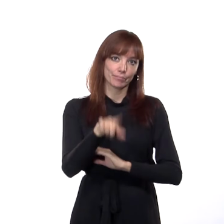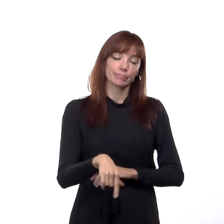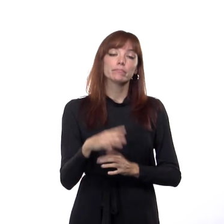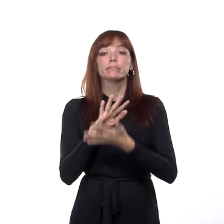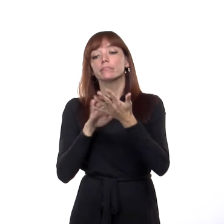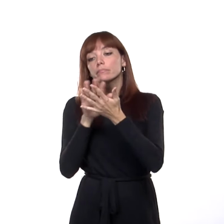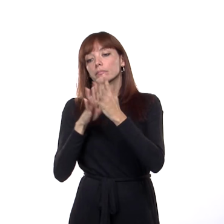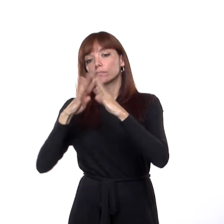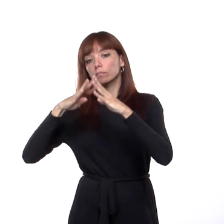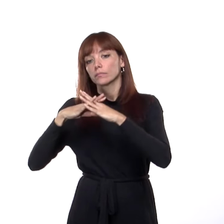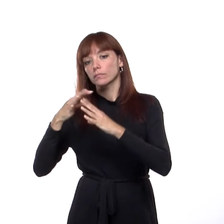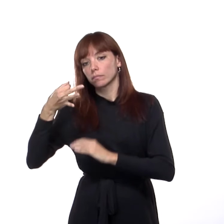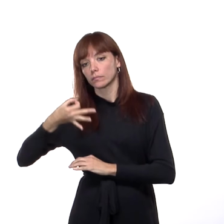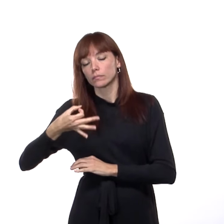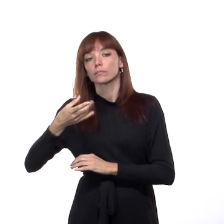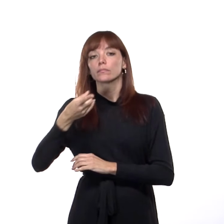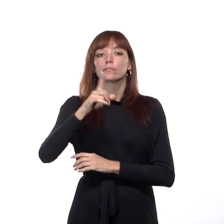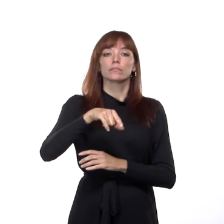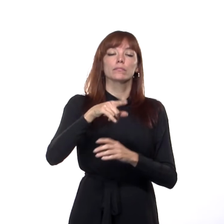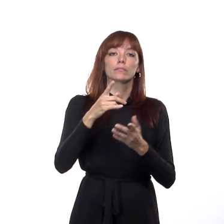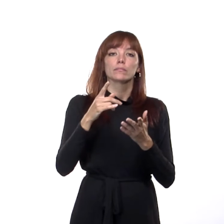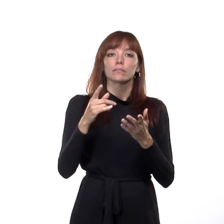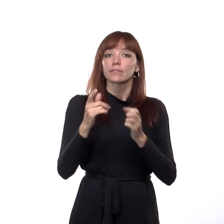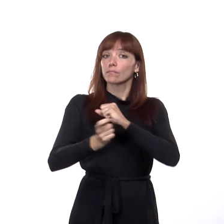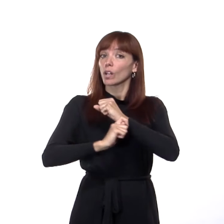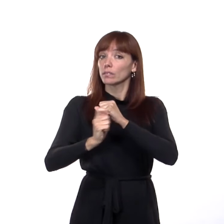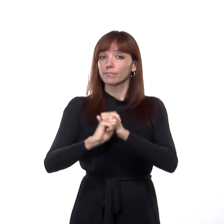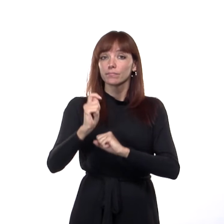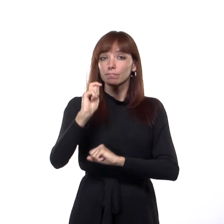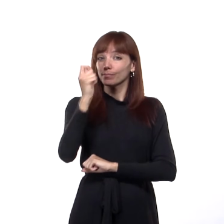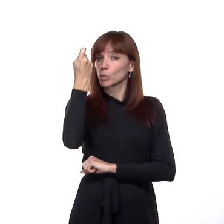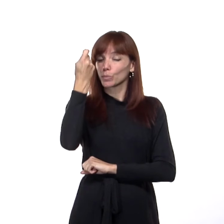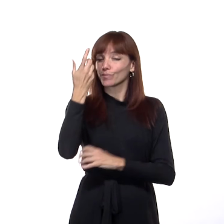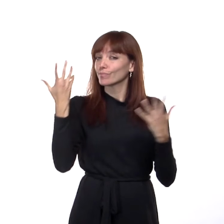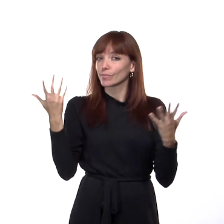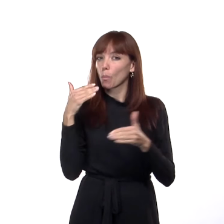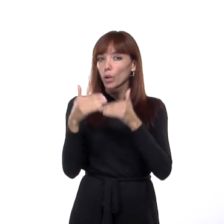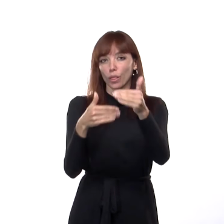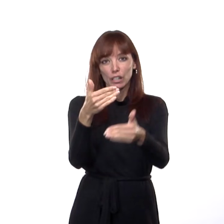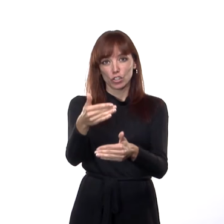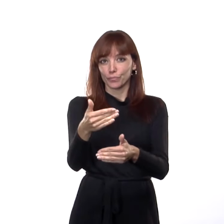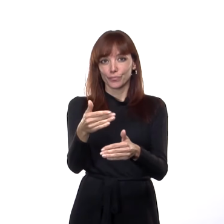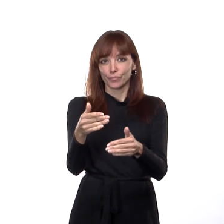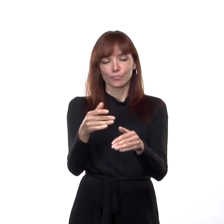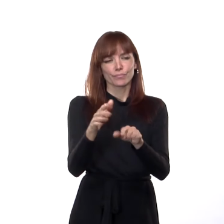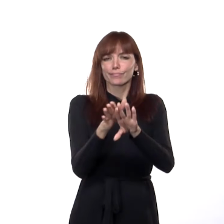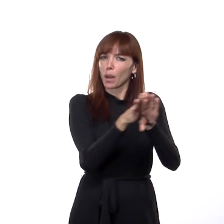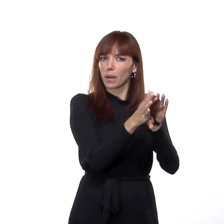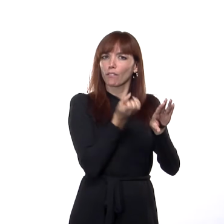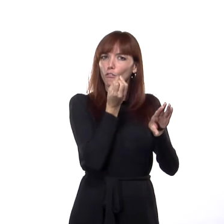estamos dando infrestructuras críticas que estamos hablando del mundo de donde la clave en este caso es el proceso más allá de la información